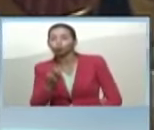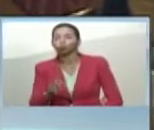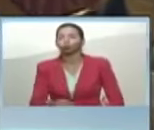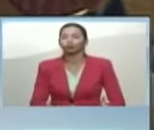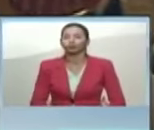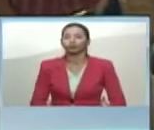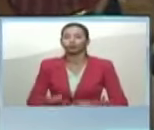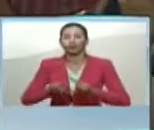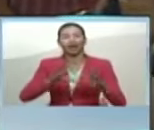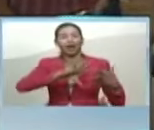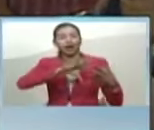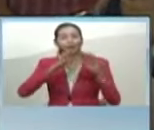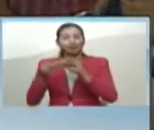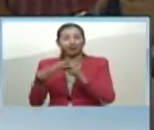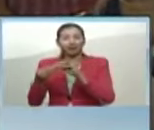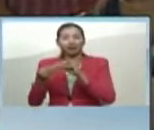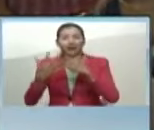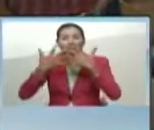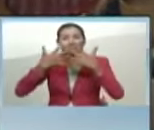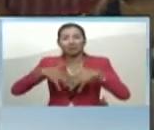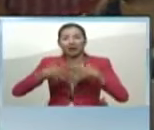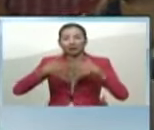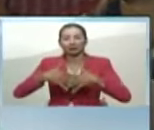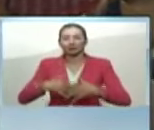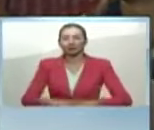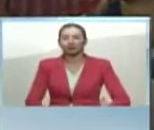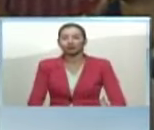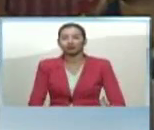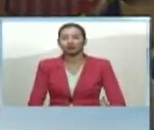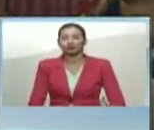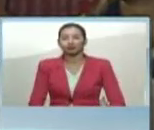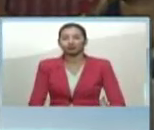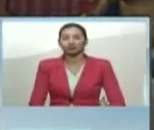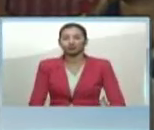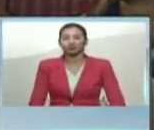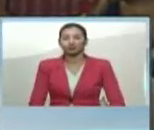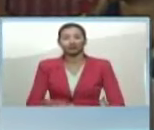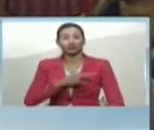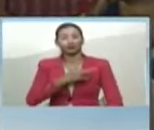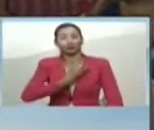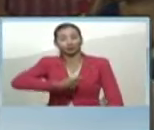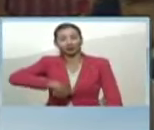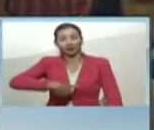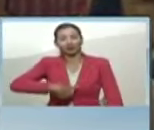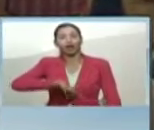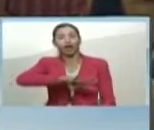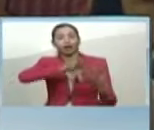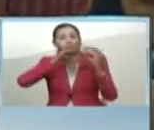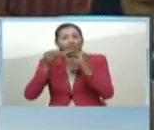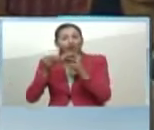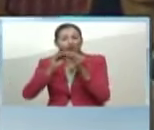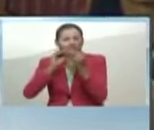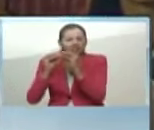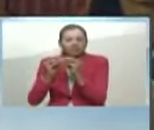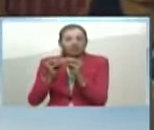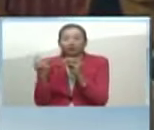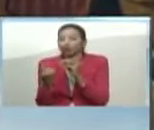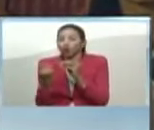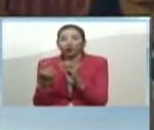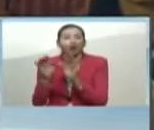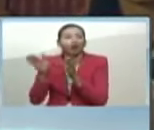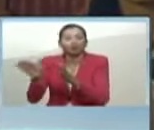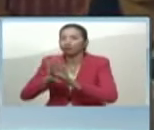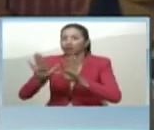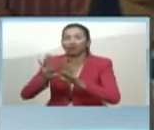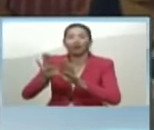Pero hay que adecuar las plantas, porque las plantas, señor presidente, fueron adecuadas solo para atún